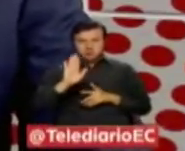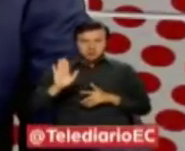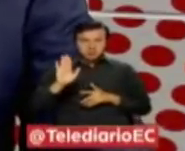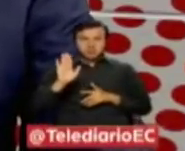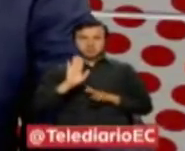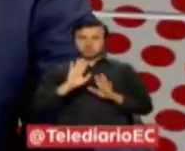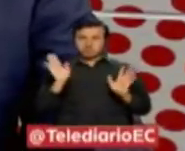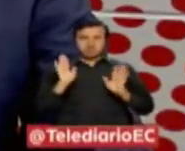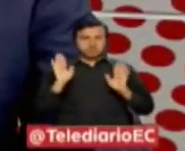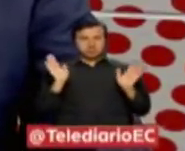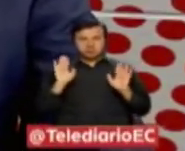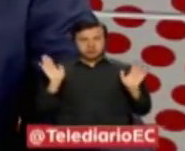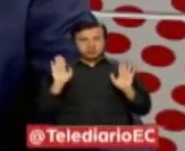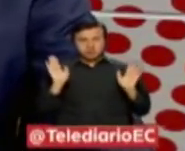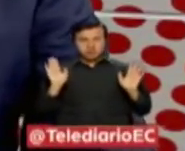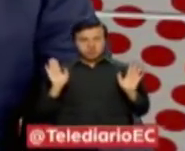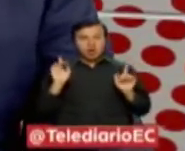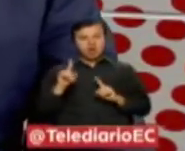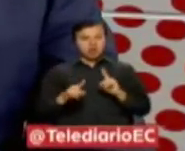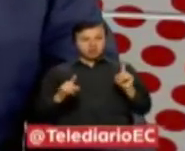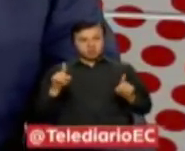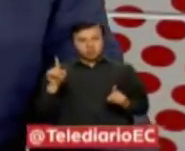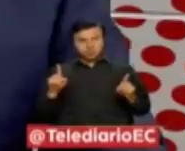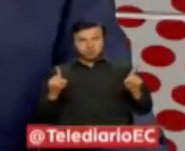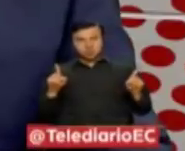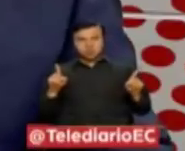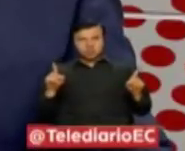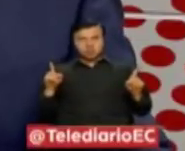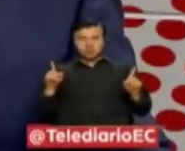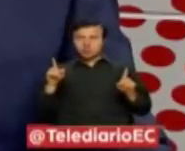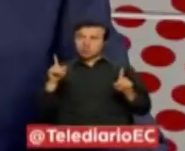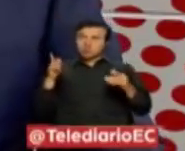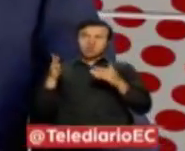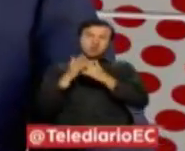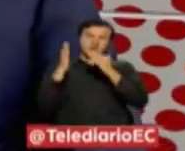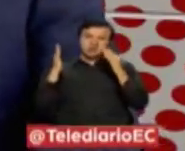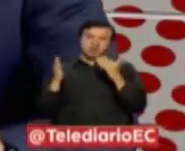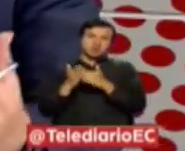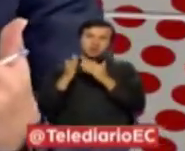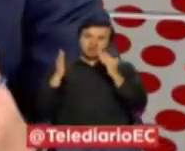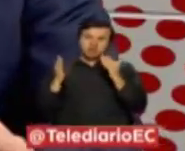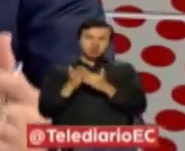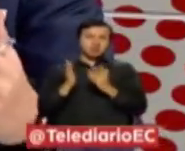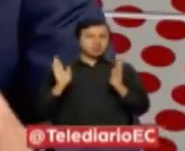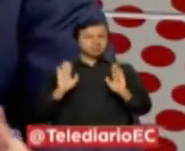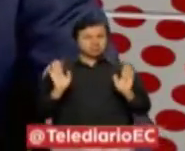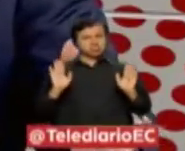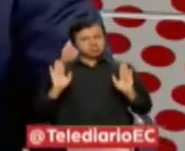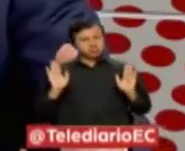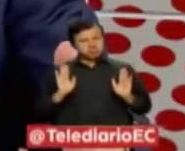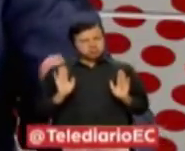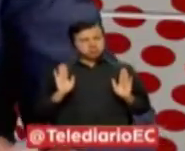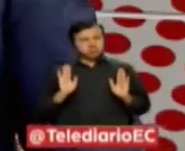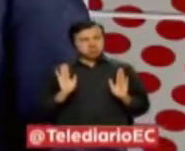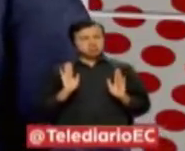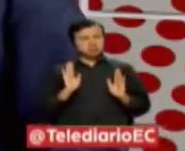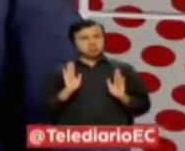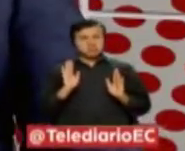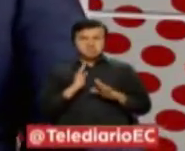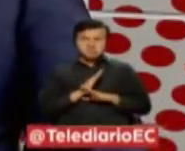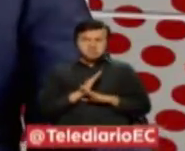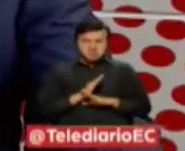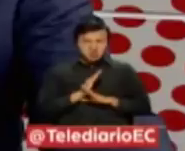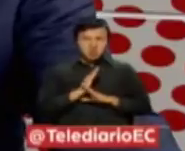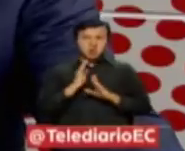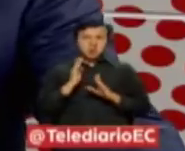la consigna de propiciar el éxito de las políticas públicas, sino todo lo contrario, de impedir ese